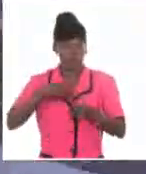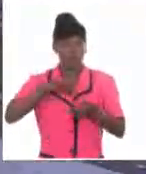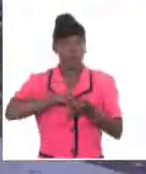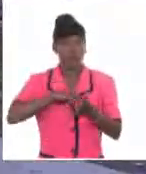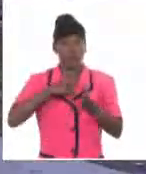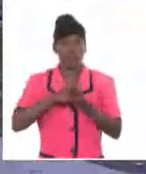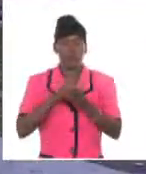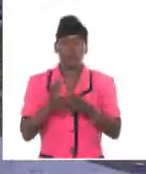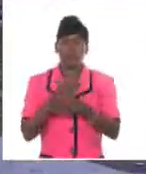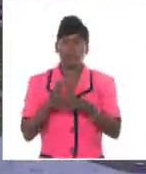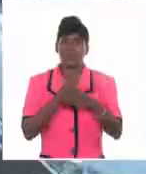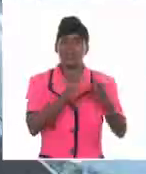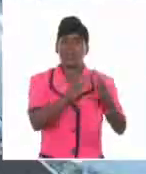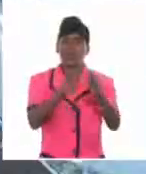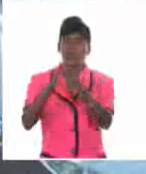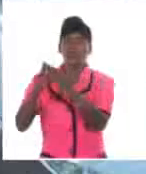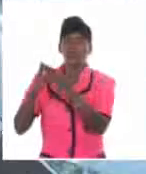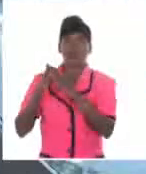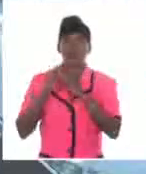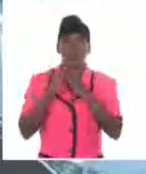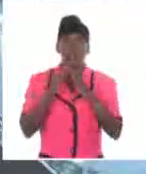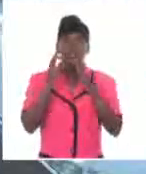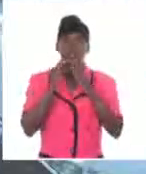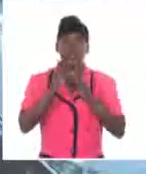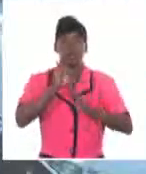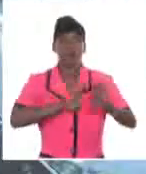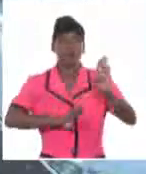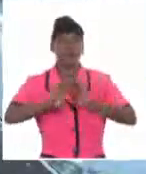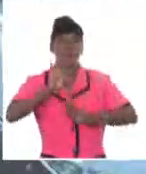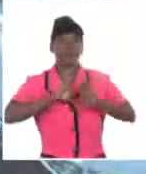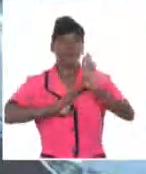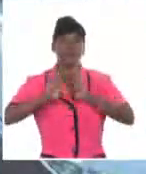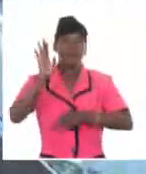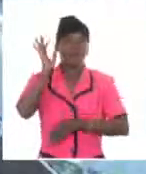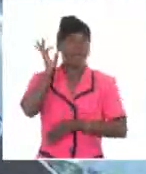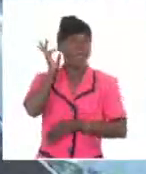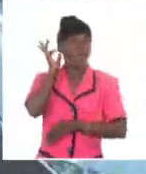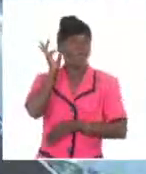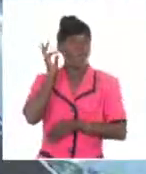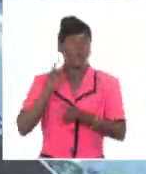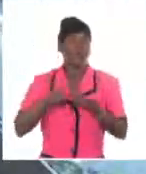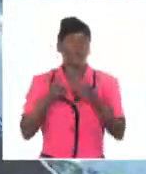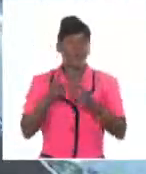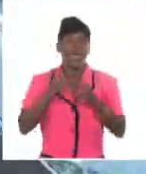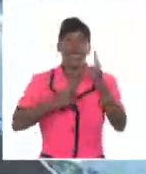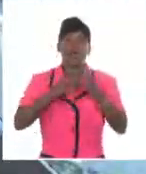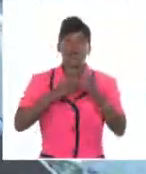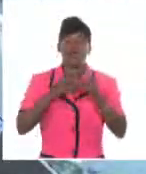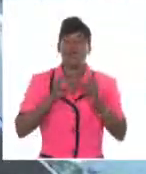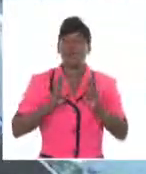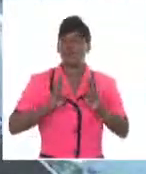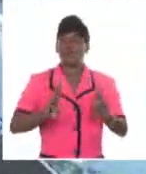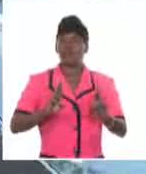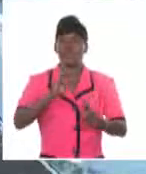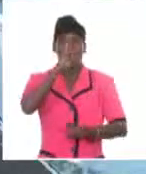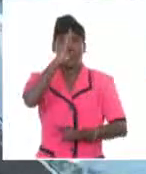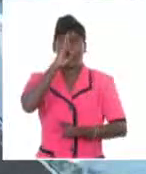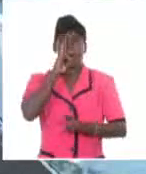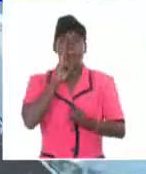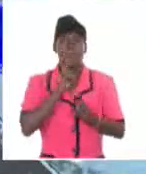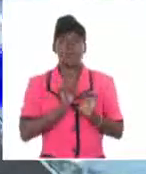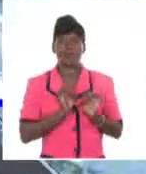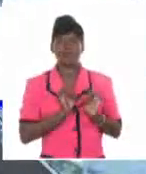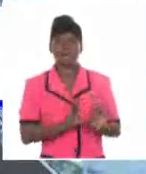comunidades los derechos de las mujeres, la no discriminación por razones del color de la piel. Para mí es importante porque yo